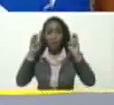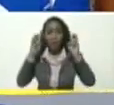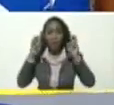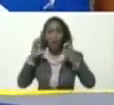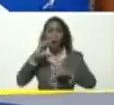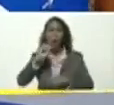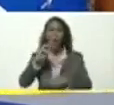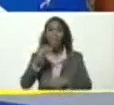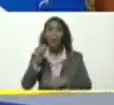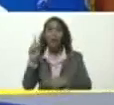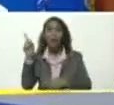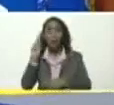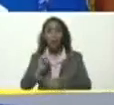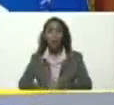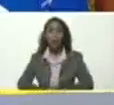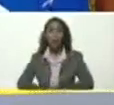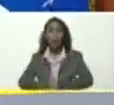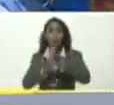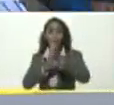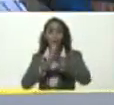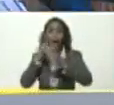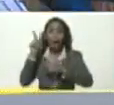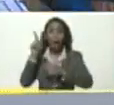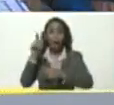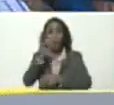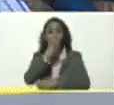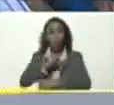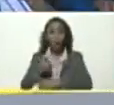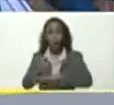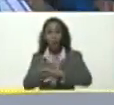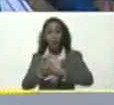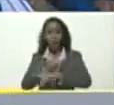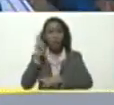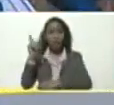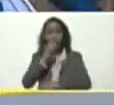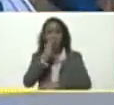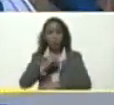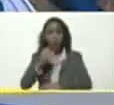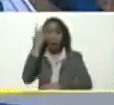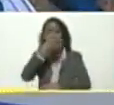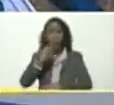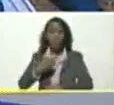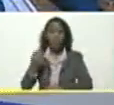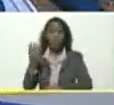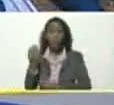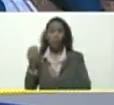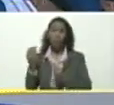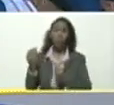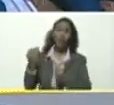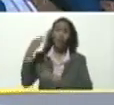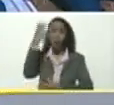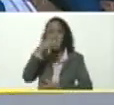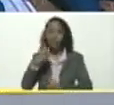Prieto es el líder del Zulia, gobernador del Zulia, un joven, mucho más joven que